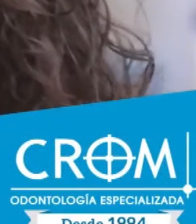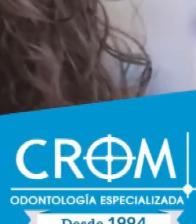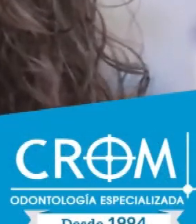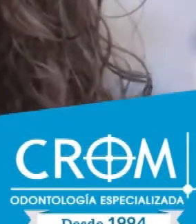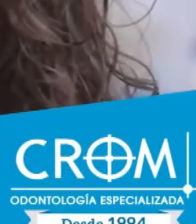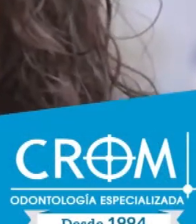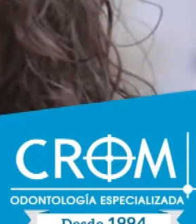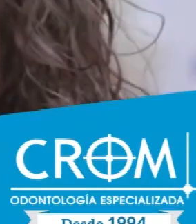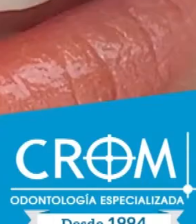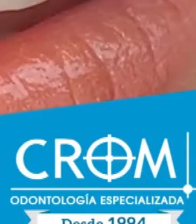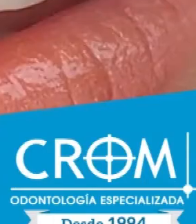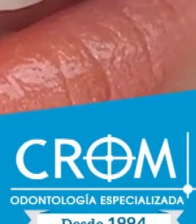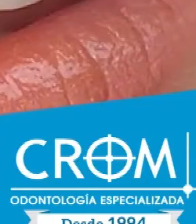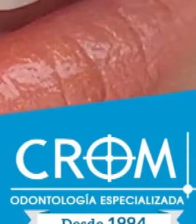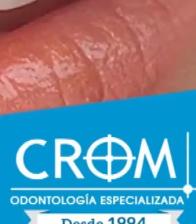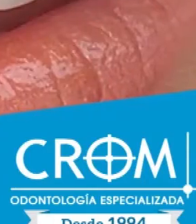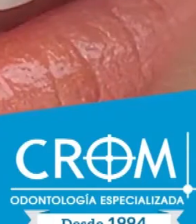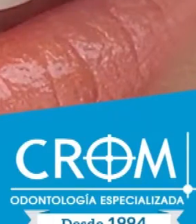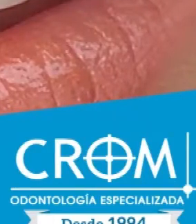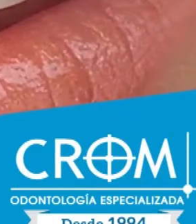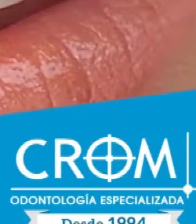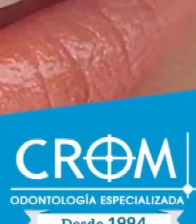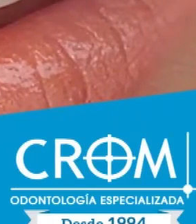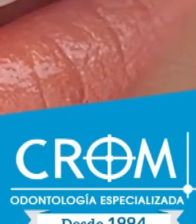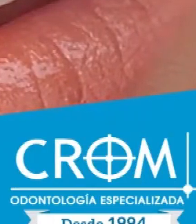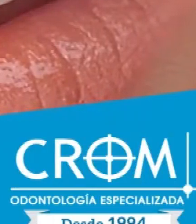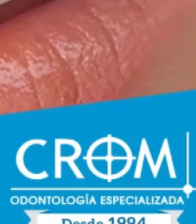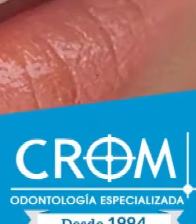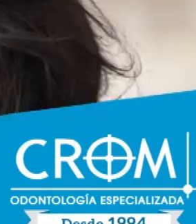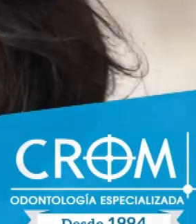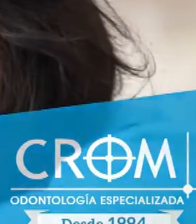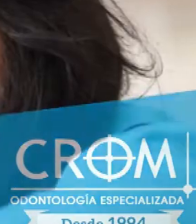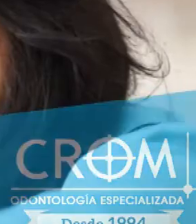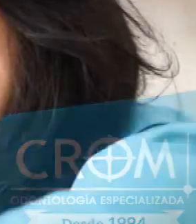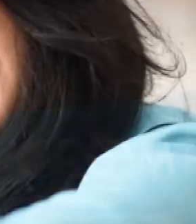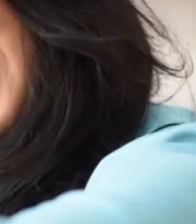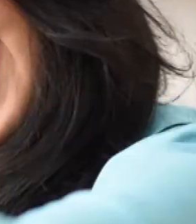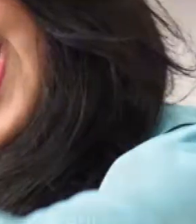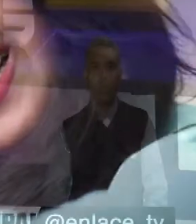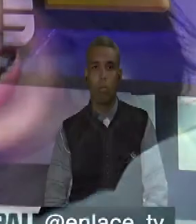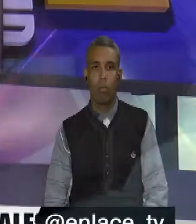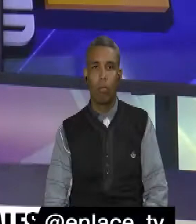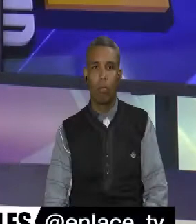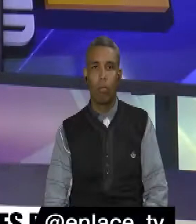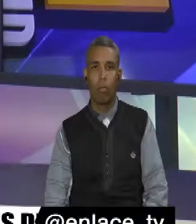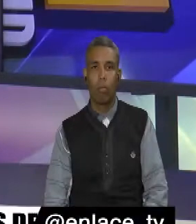con excelentes resultados. Sonríe sin miedo. Chrome Odontología Especializada.